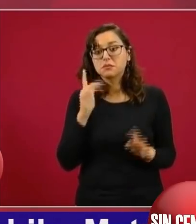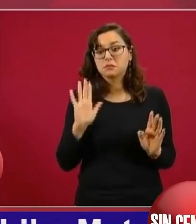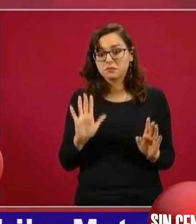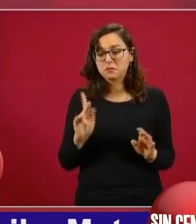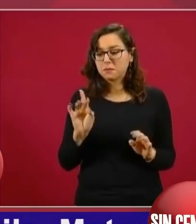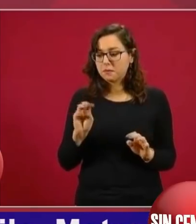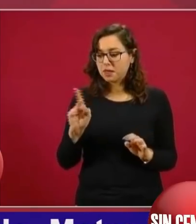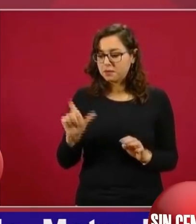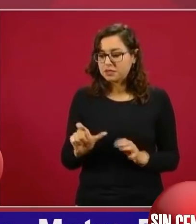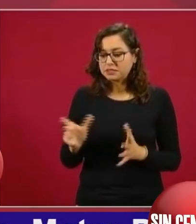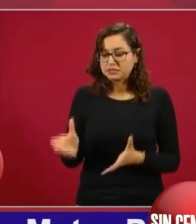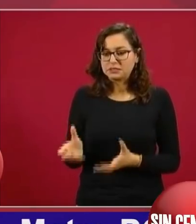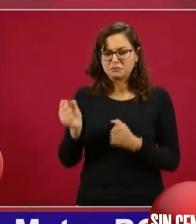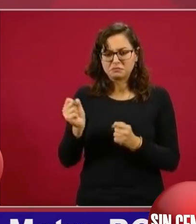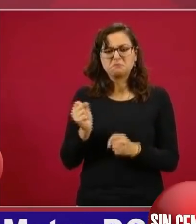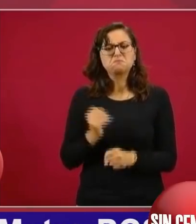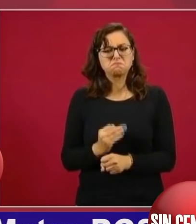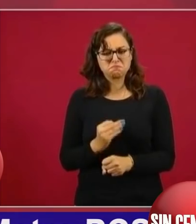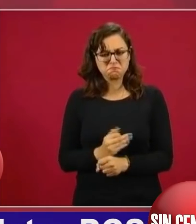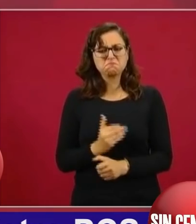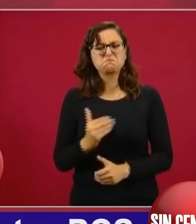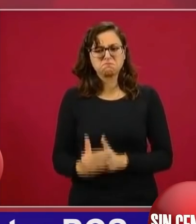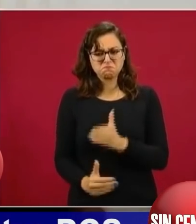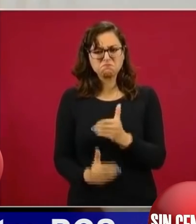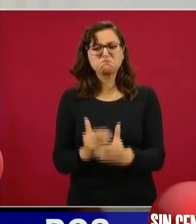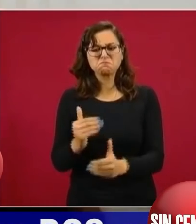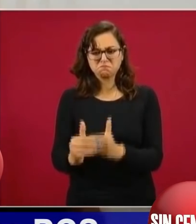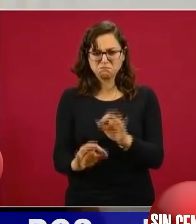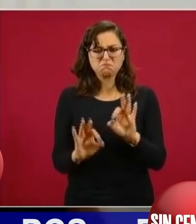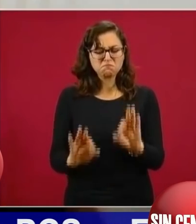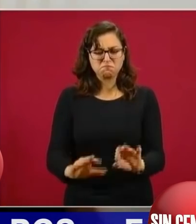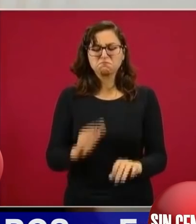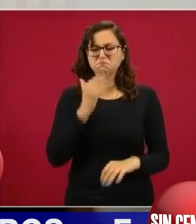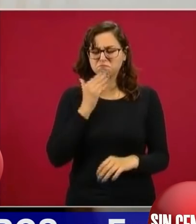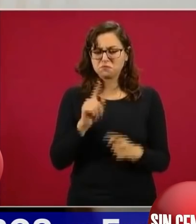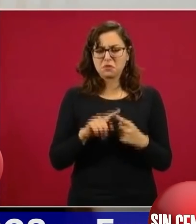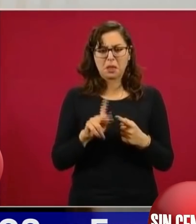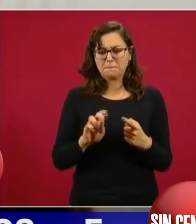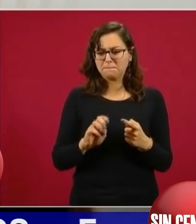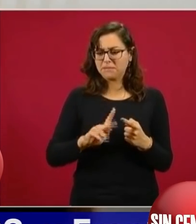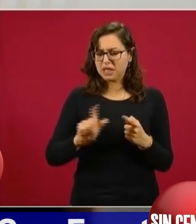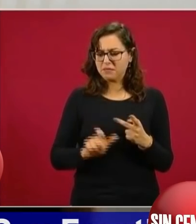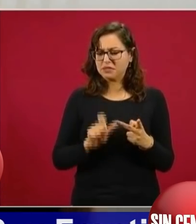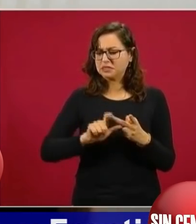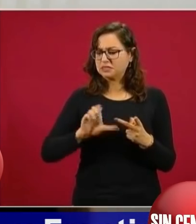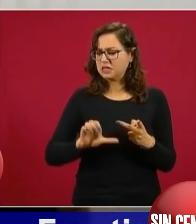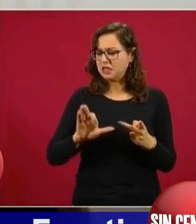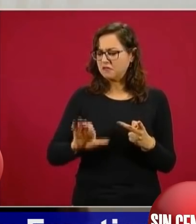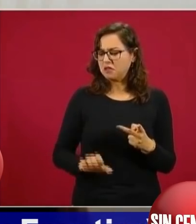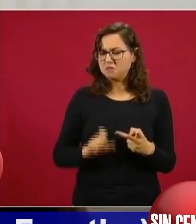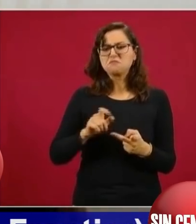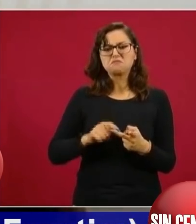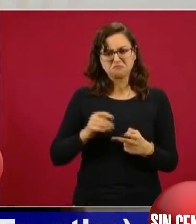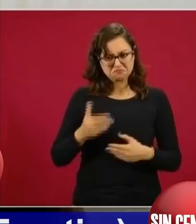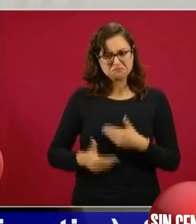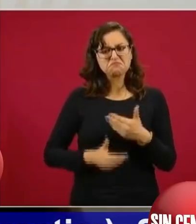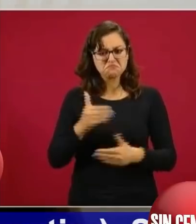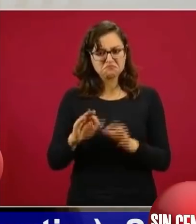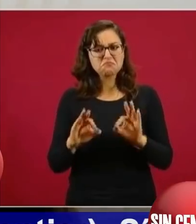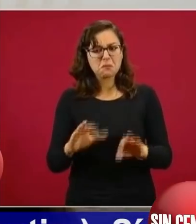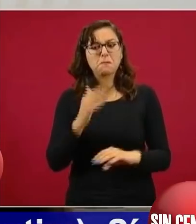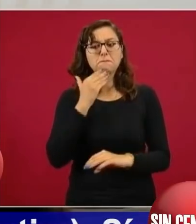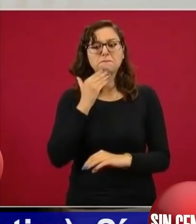Pemex. Hasta ahora vamos bien con Pemex y con la Comisión Federal de Electricidad, pero